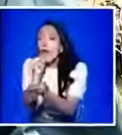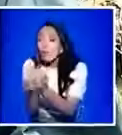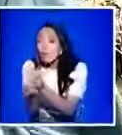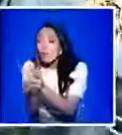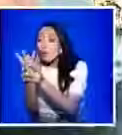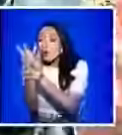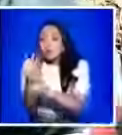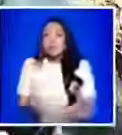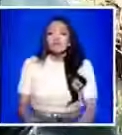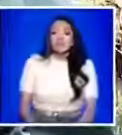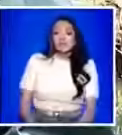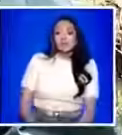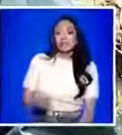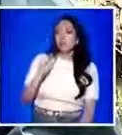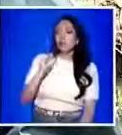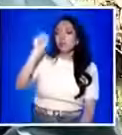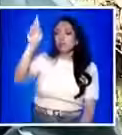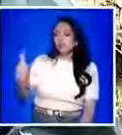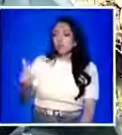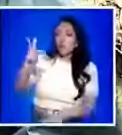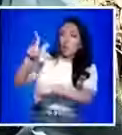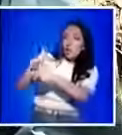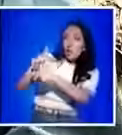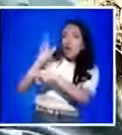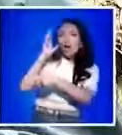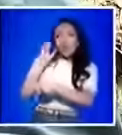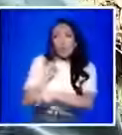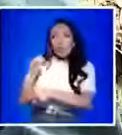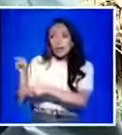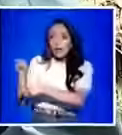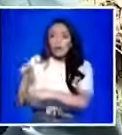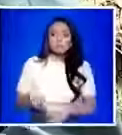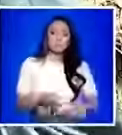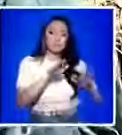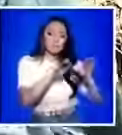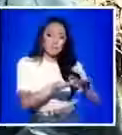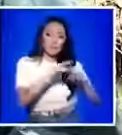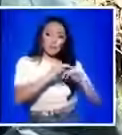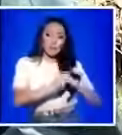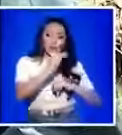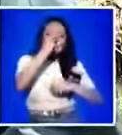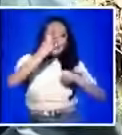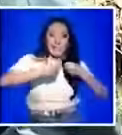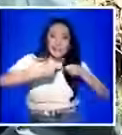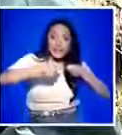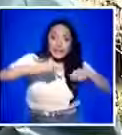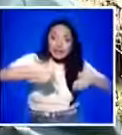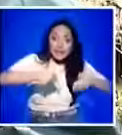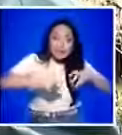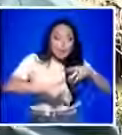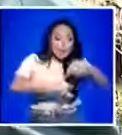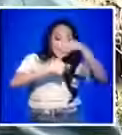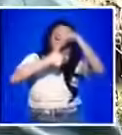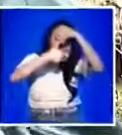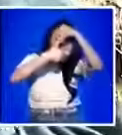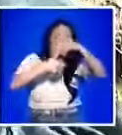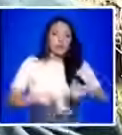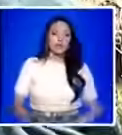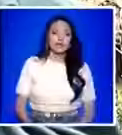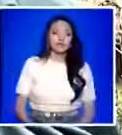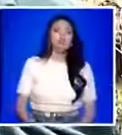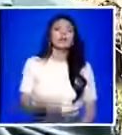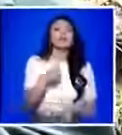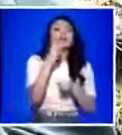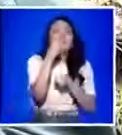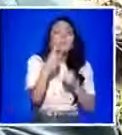Yo diría que por ahí en el sur del Ecuador, Loja, Cuenca, y acá en el norte, Quito, es la pionera, por ejemplo, en